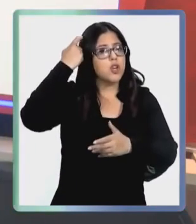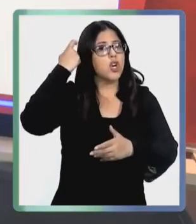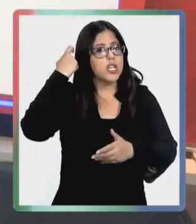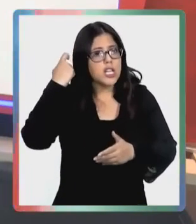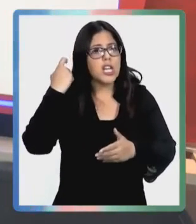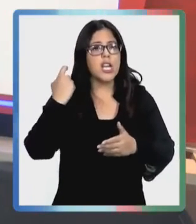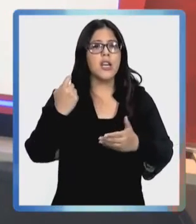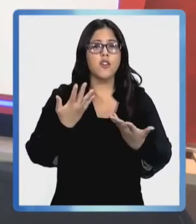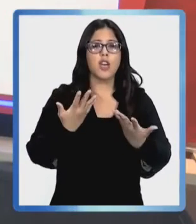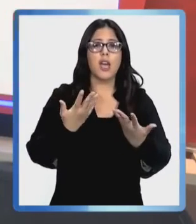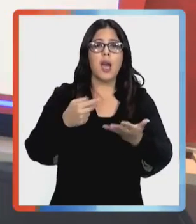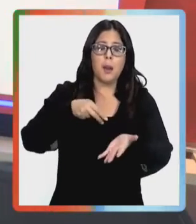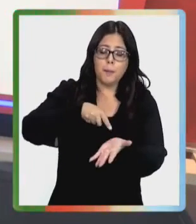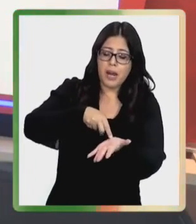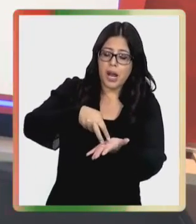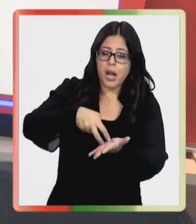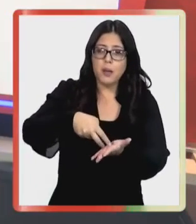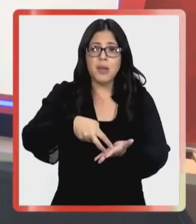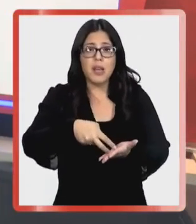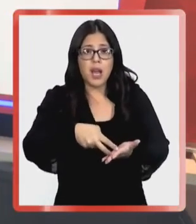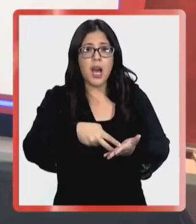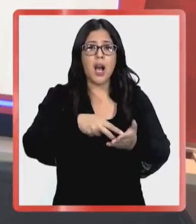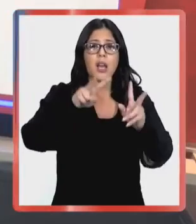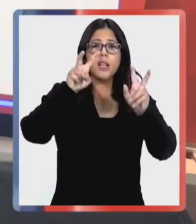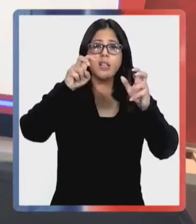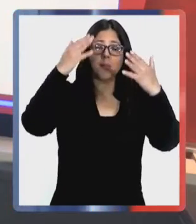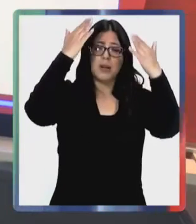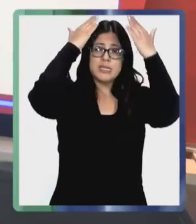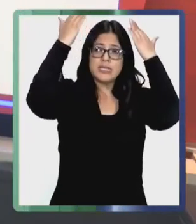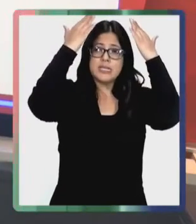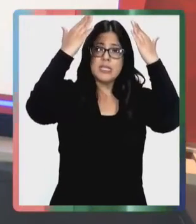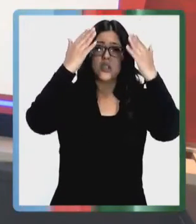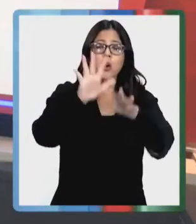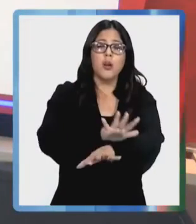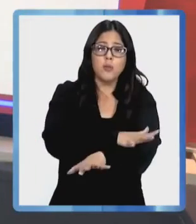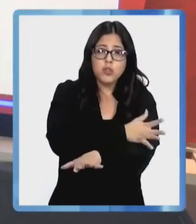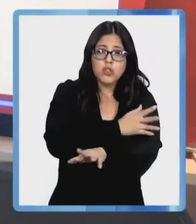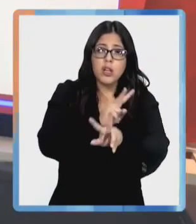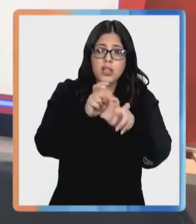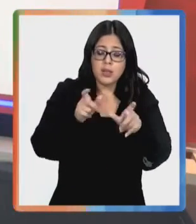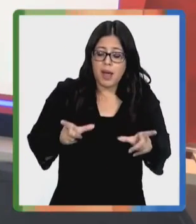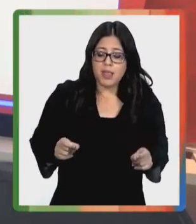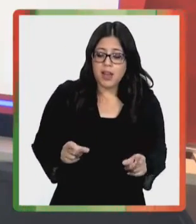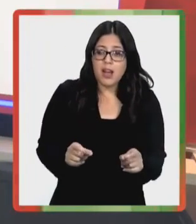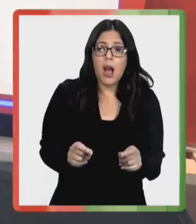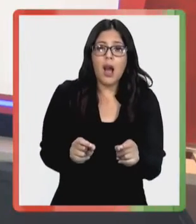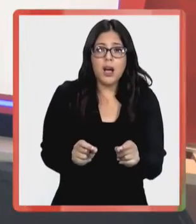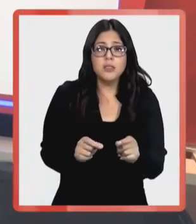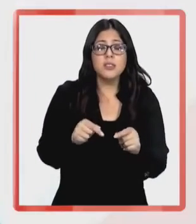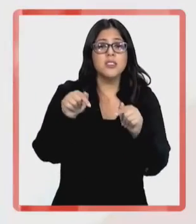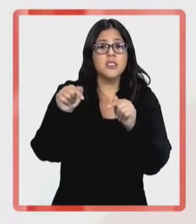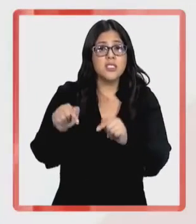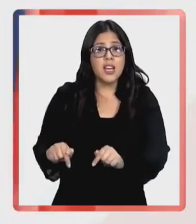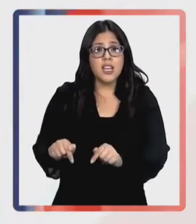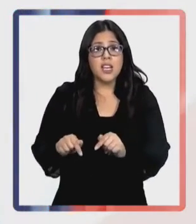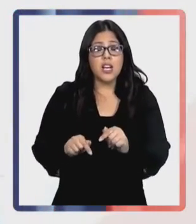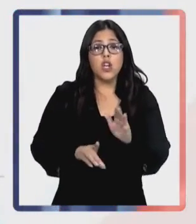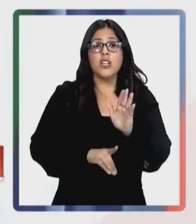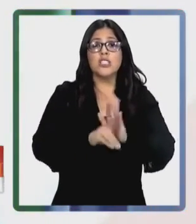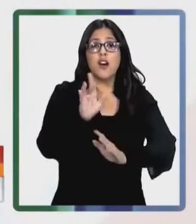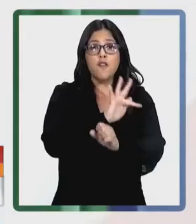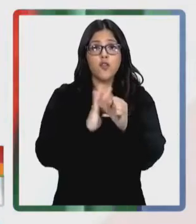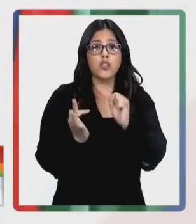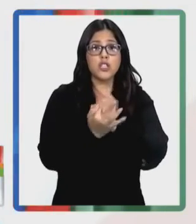motor, problemas y el impacto psicoemocional del cáncer en sí mismo. Entonces, lo que ha desarrollado Fundación Nuestros